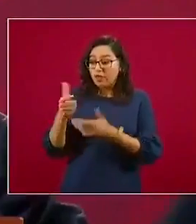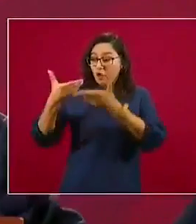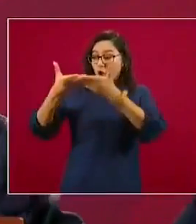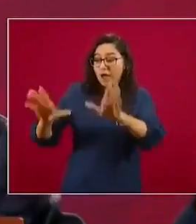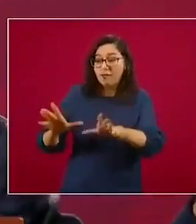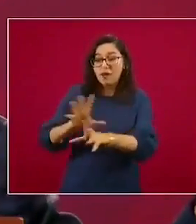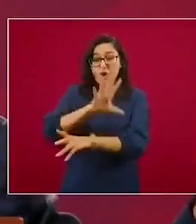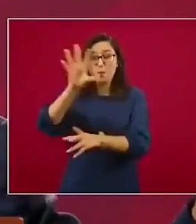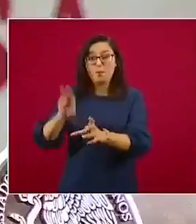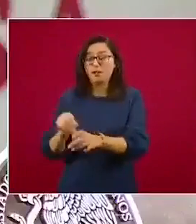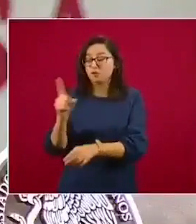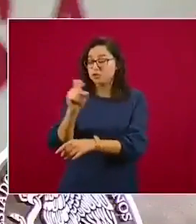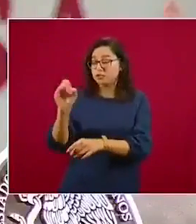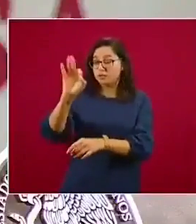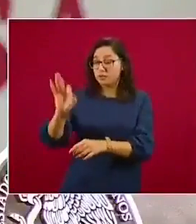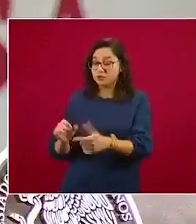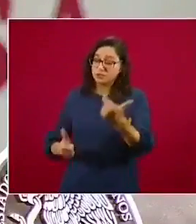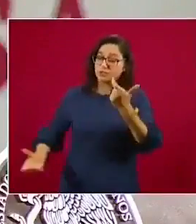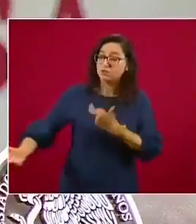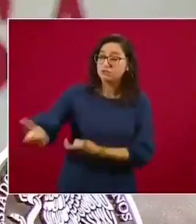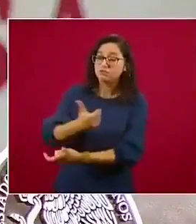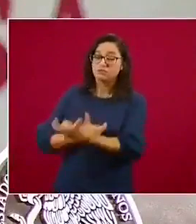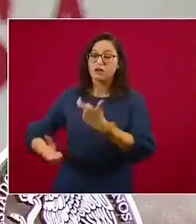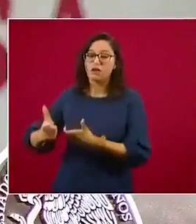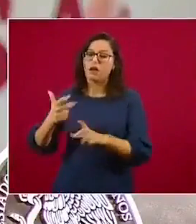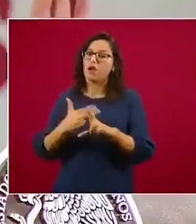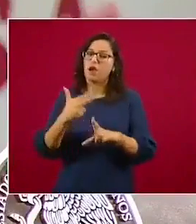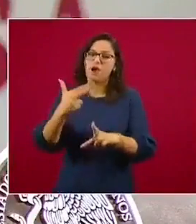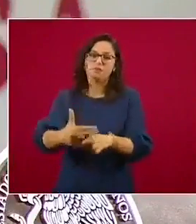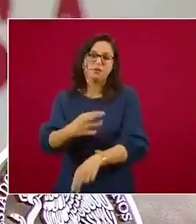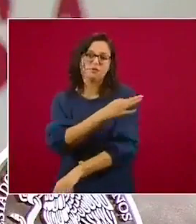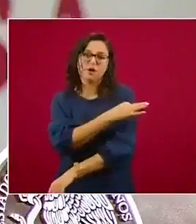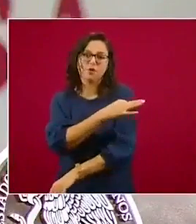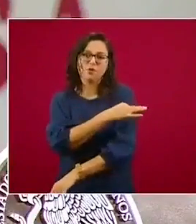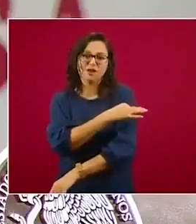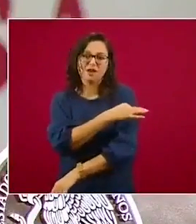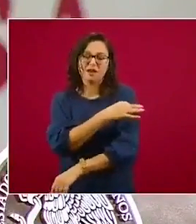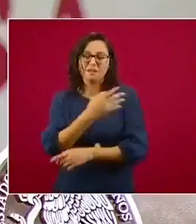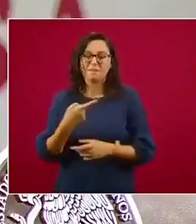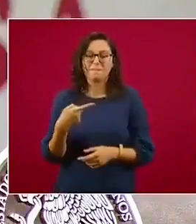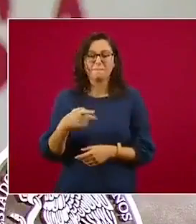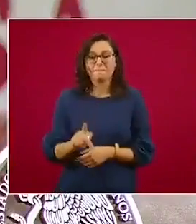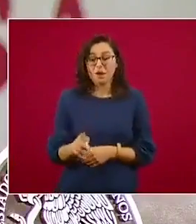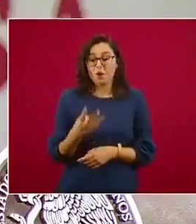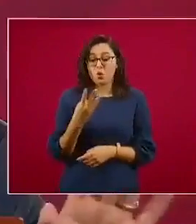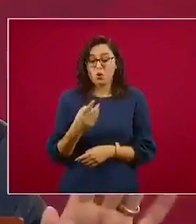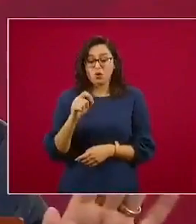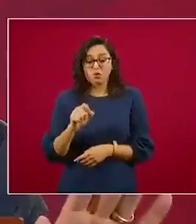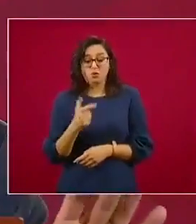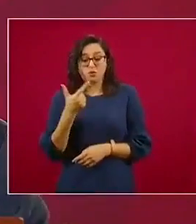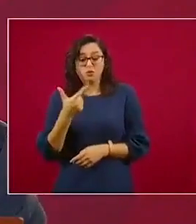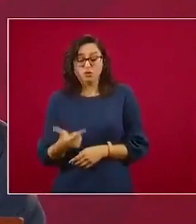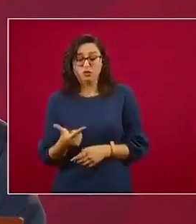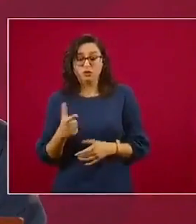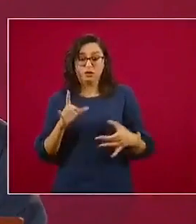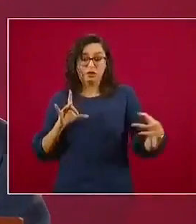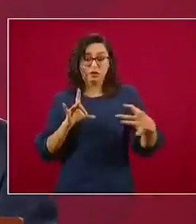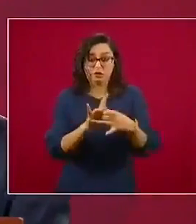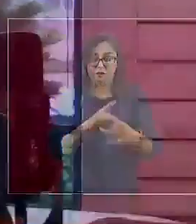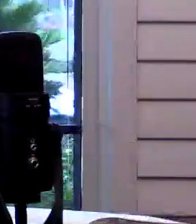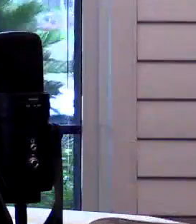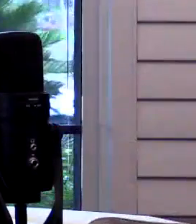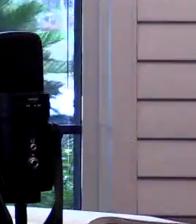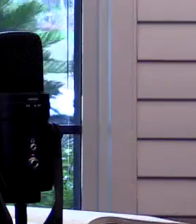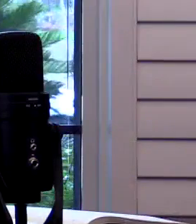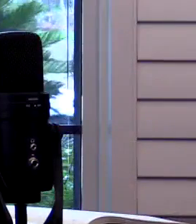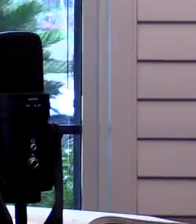capacidad, eso es lo que se va a dar cuando se encuentre una vacuna. Pero el estimado del 4.7 no es contingente a la